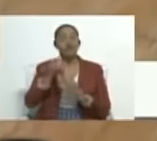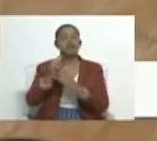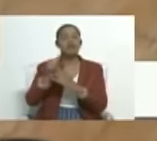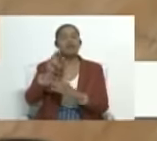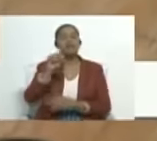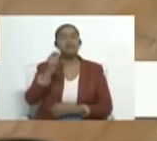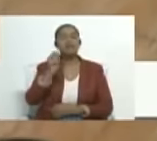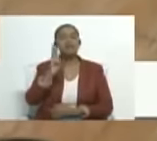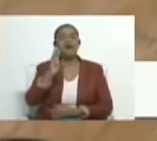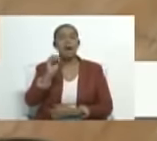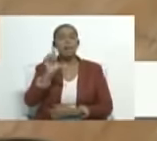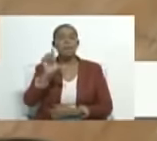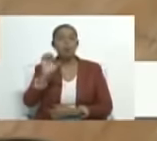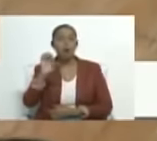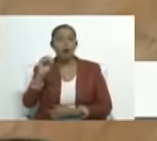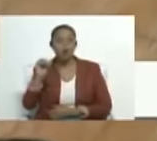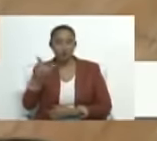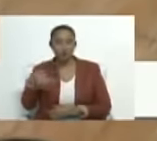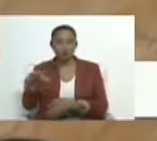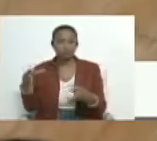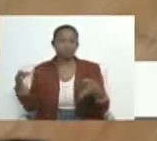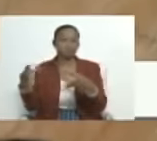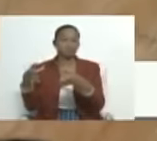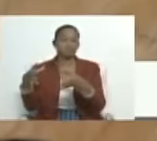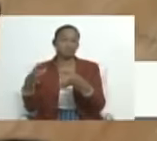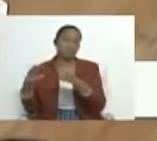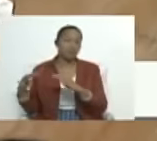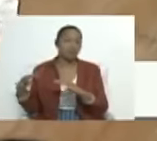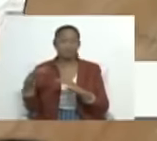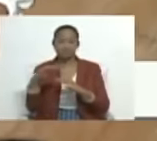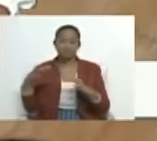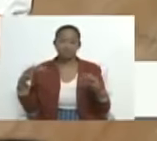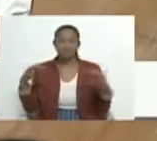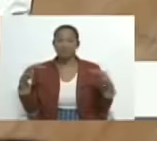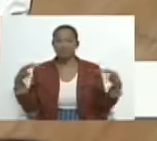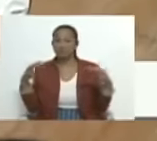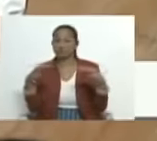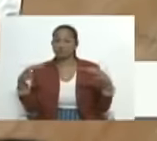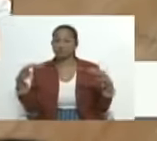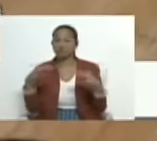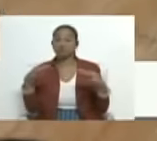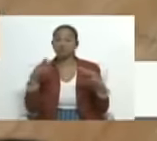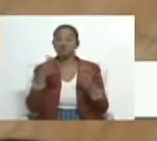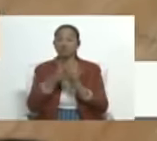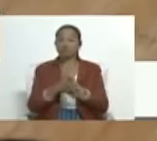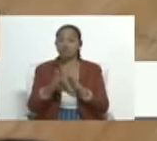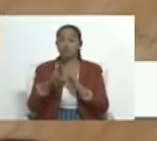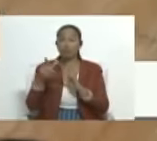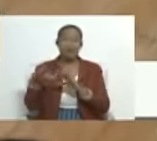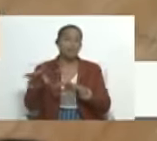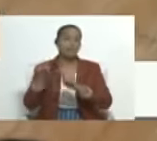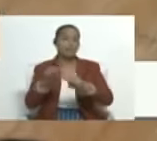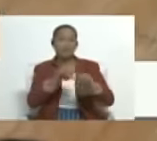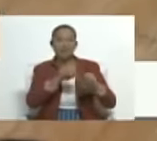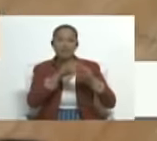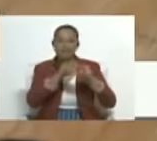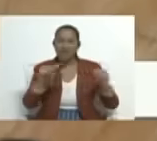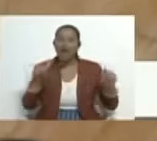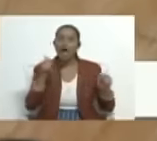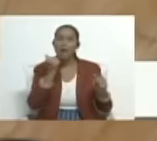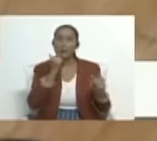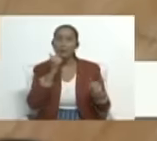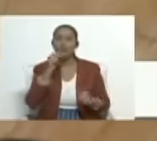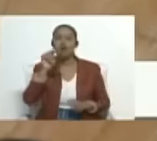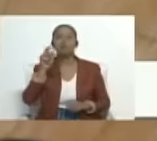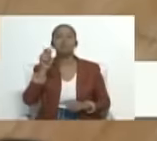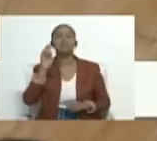sumida en resistencia frente a invasiones, a la invasión de Napoleón, yo les digo que no,